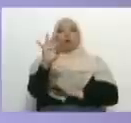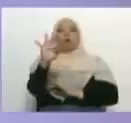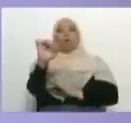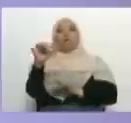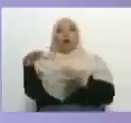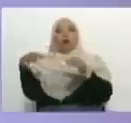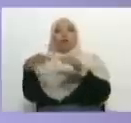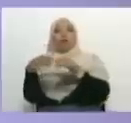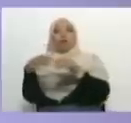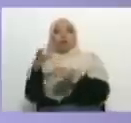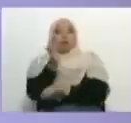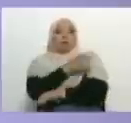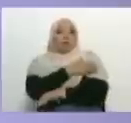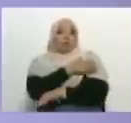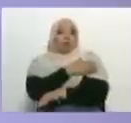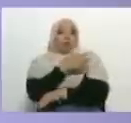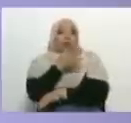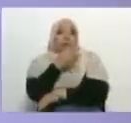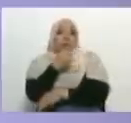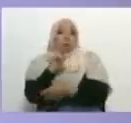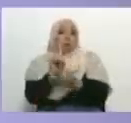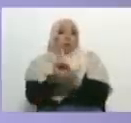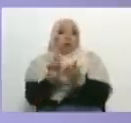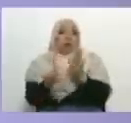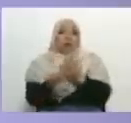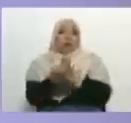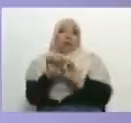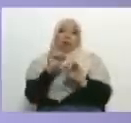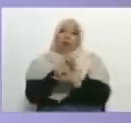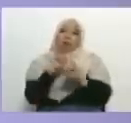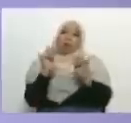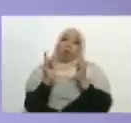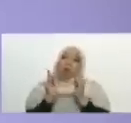las leyes de la República. Con esta información despedimos este contacto. Adelante.